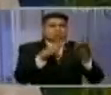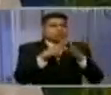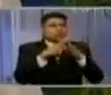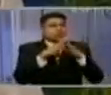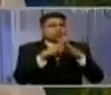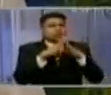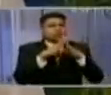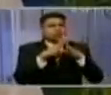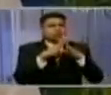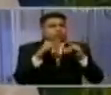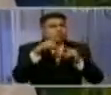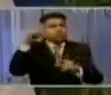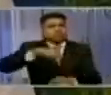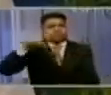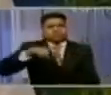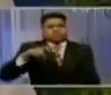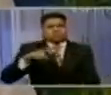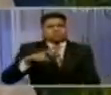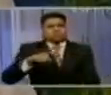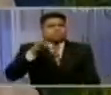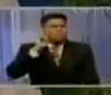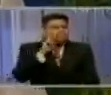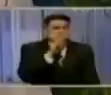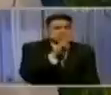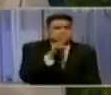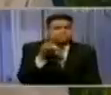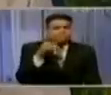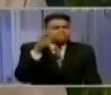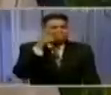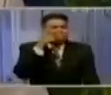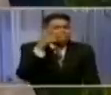y posible, vigilando las condiciones.